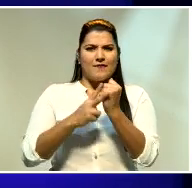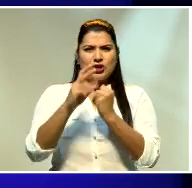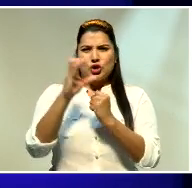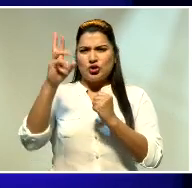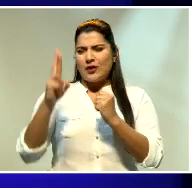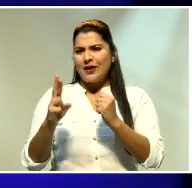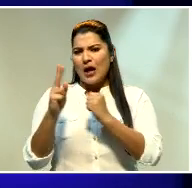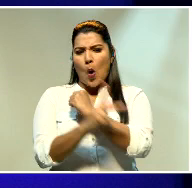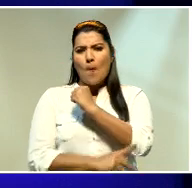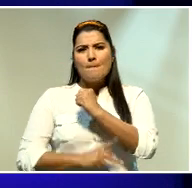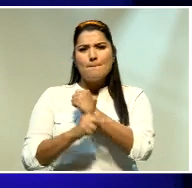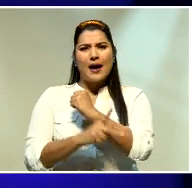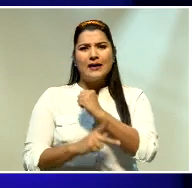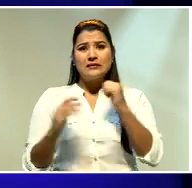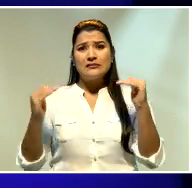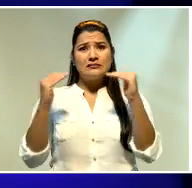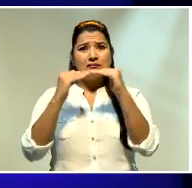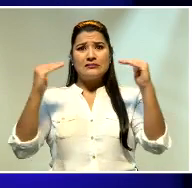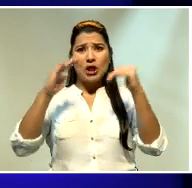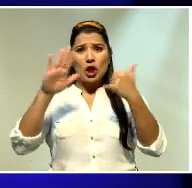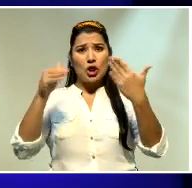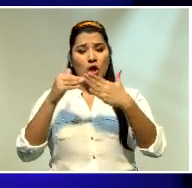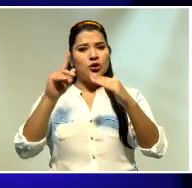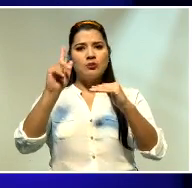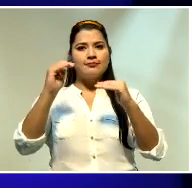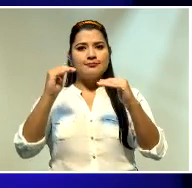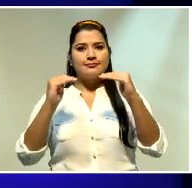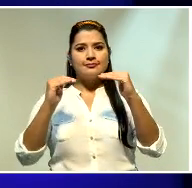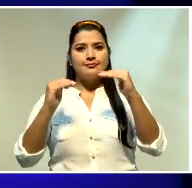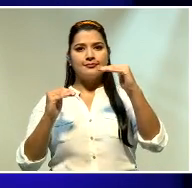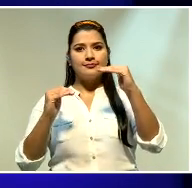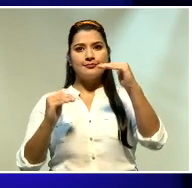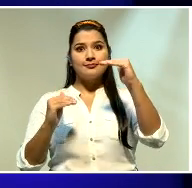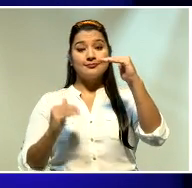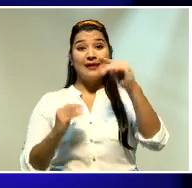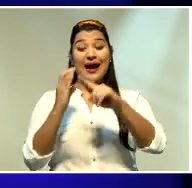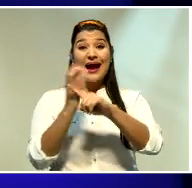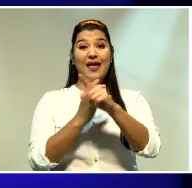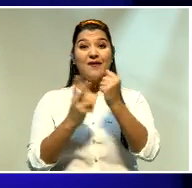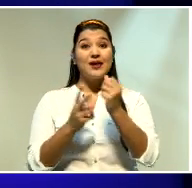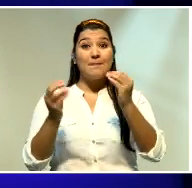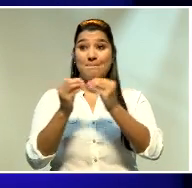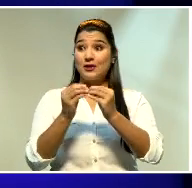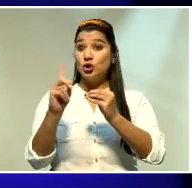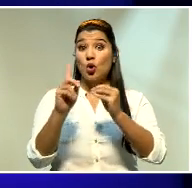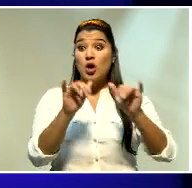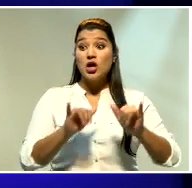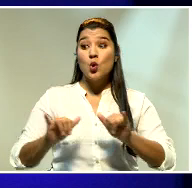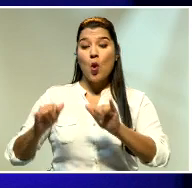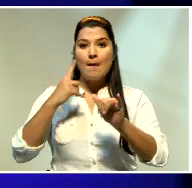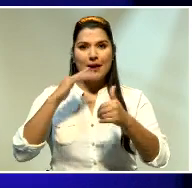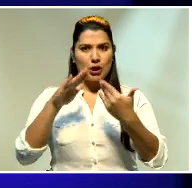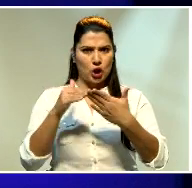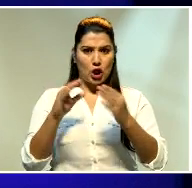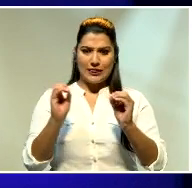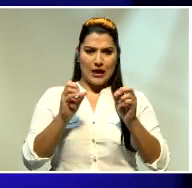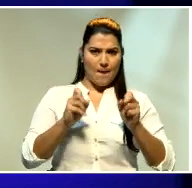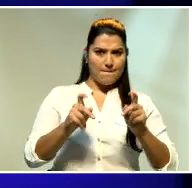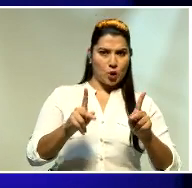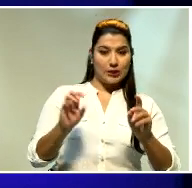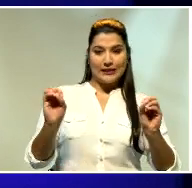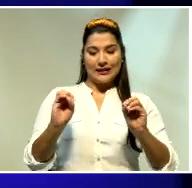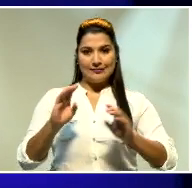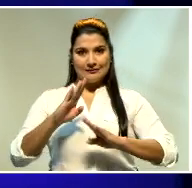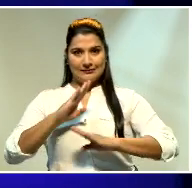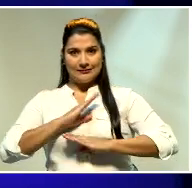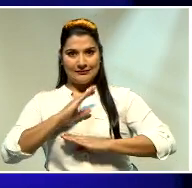desigual, un país que no reparte parejo ni las oportunidades ni el acceso al bienestar. Muchos de estos